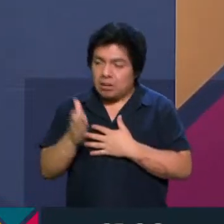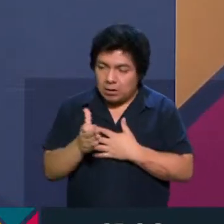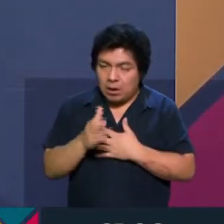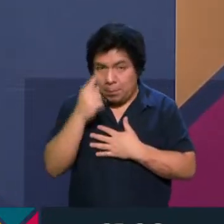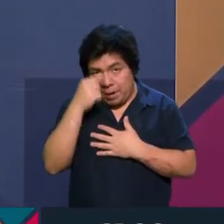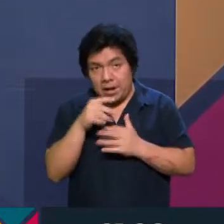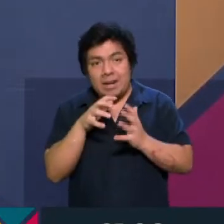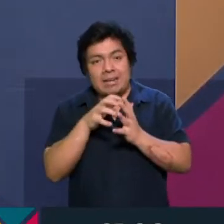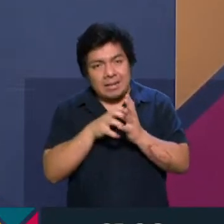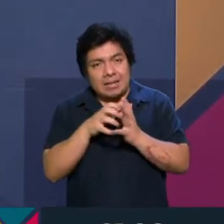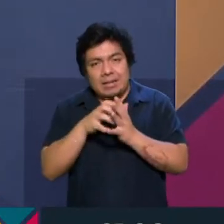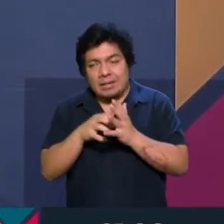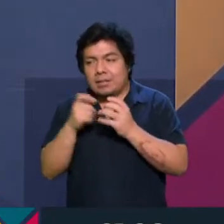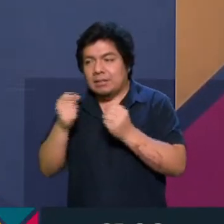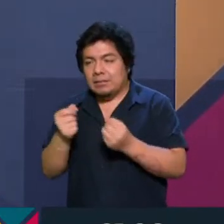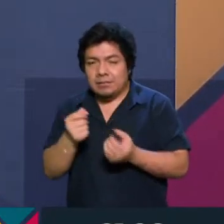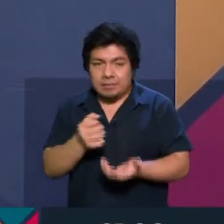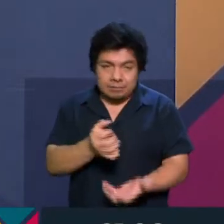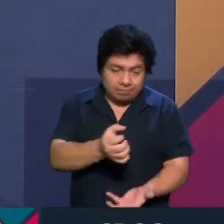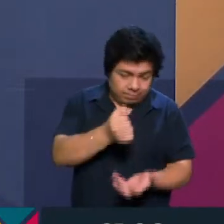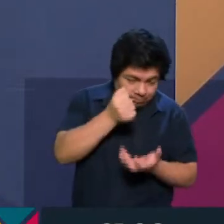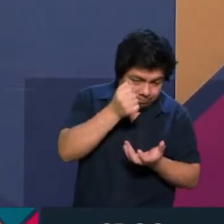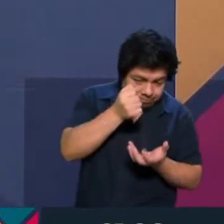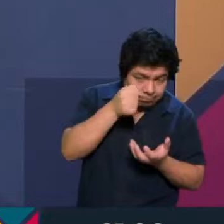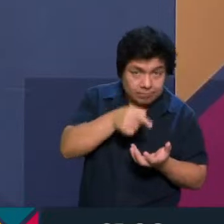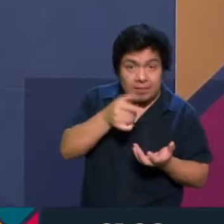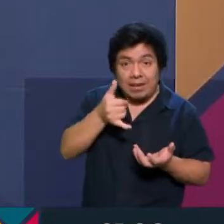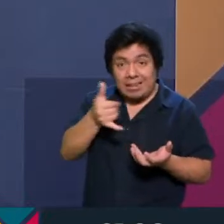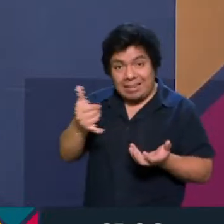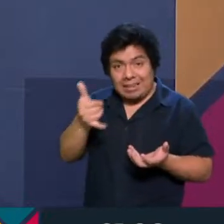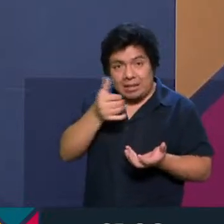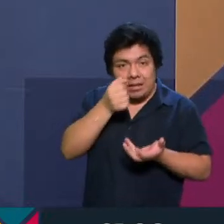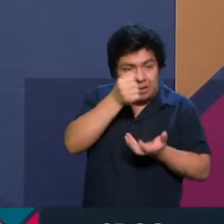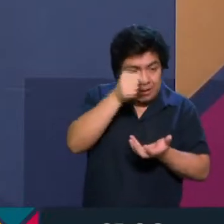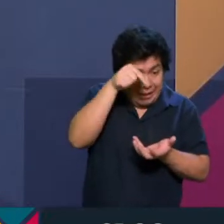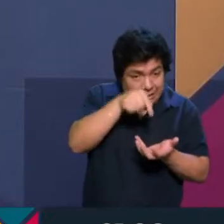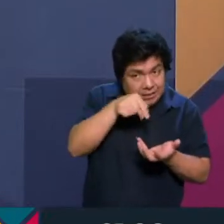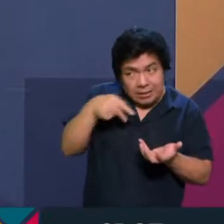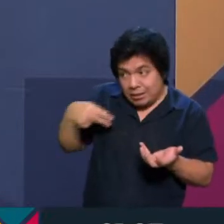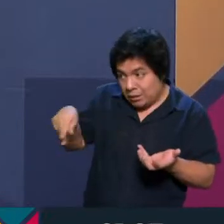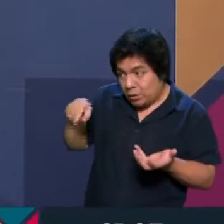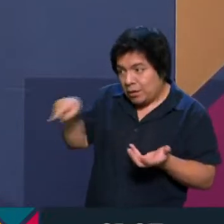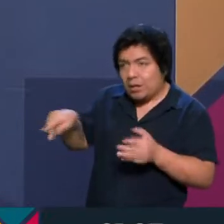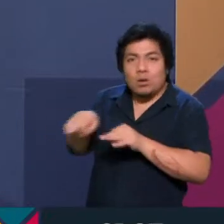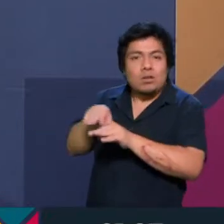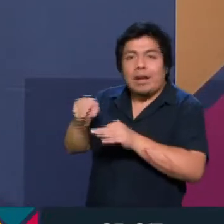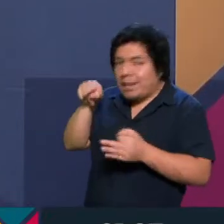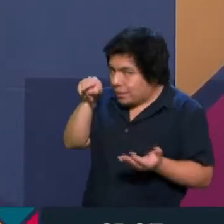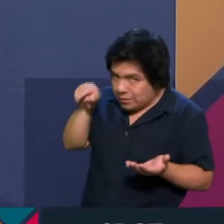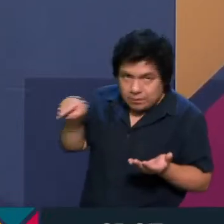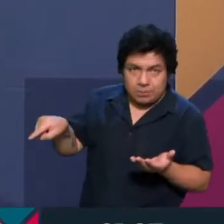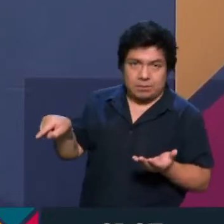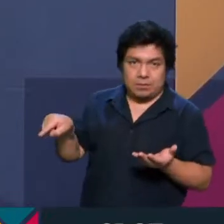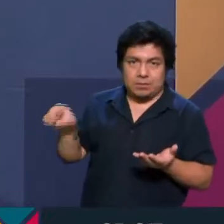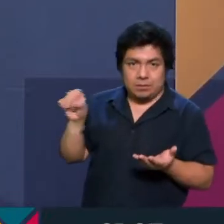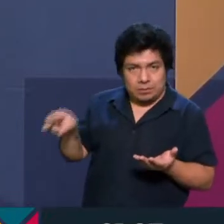de créditos. O sea, el dinero que administra el Infonavit, que es patrimonio de los trabajadores, repito, va a